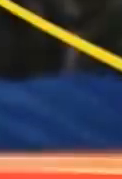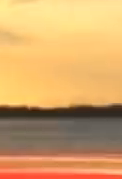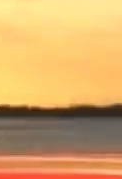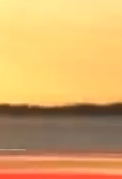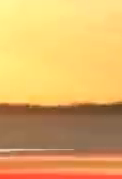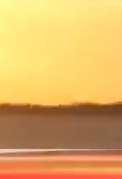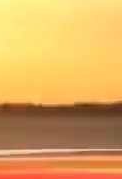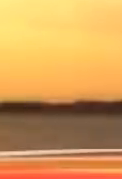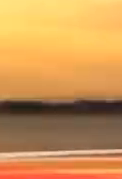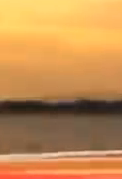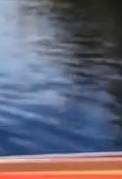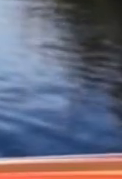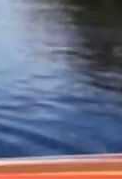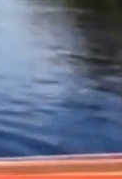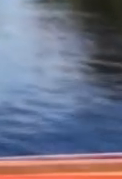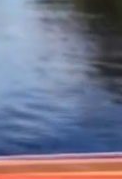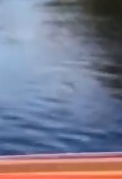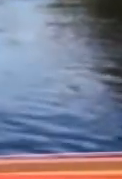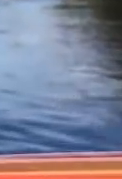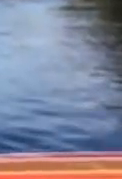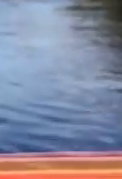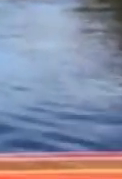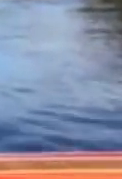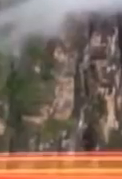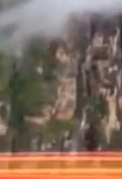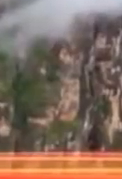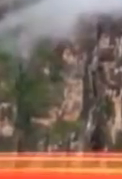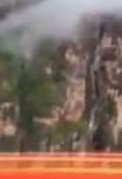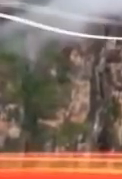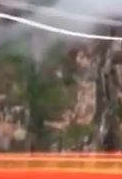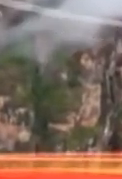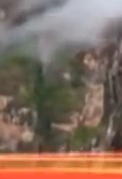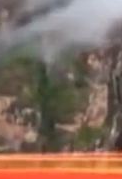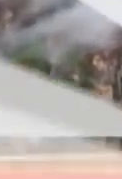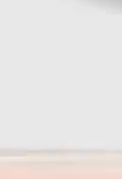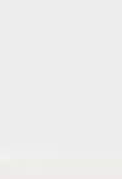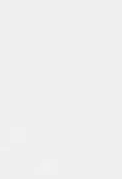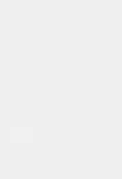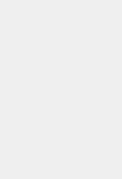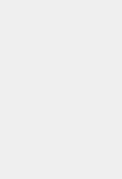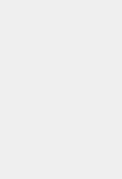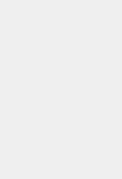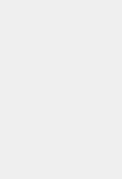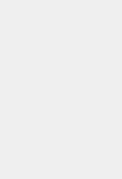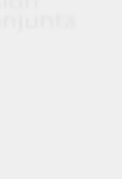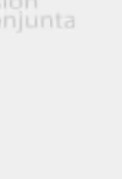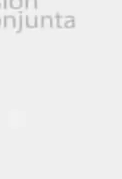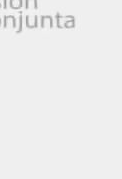Gracias por su atención. Sigamos haciendo patria.